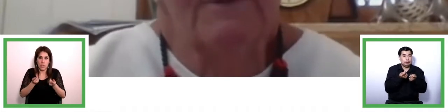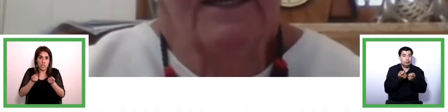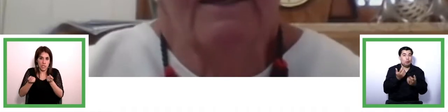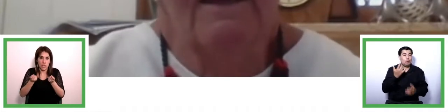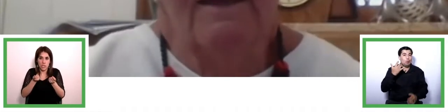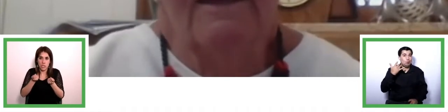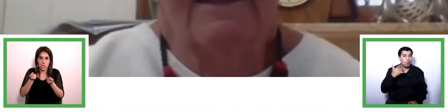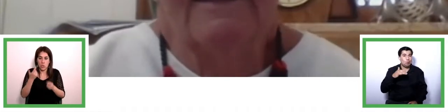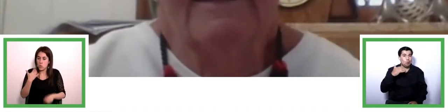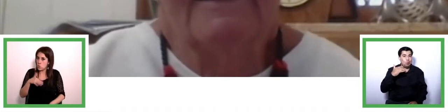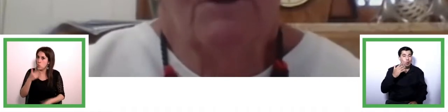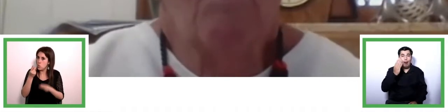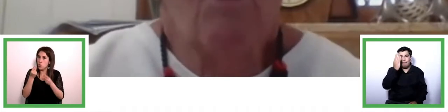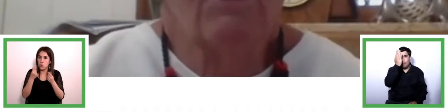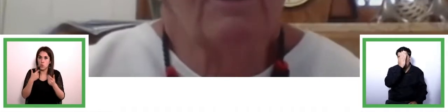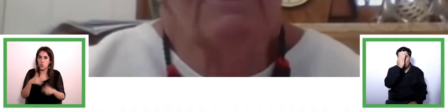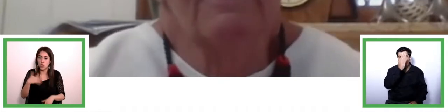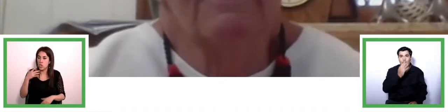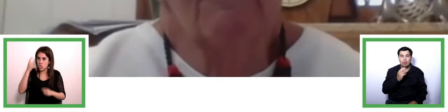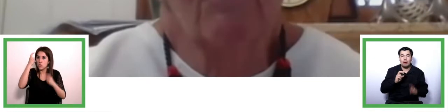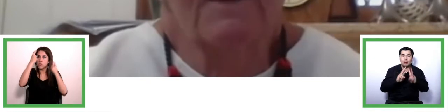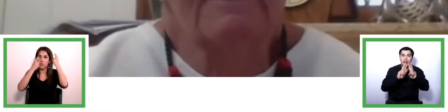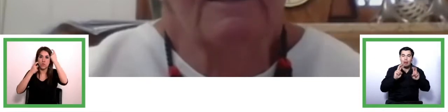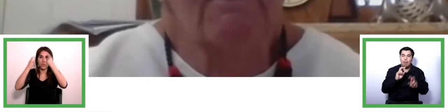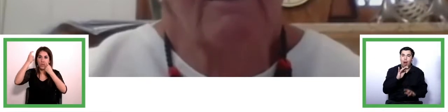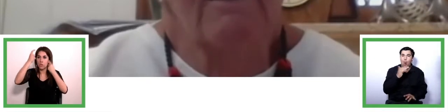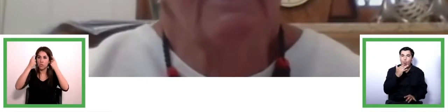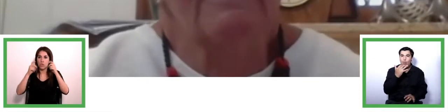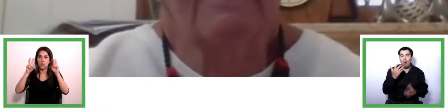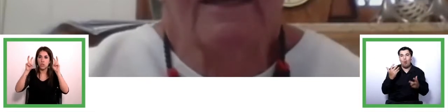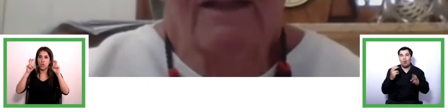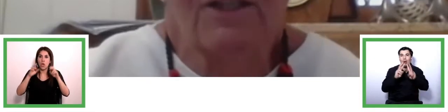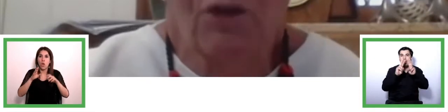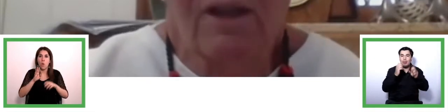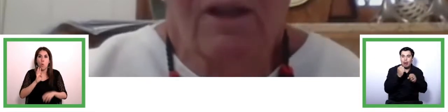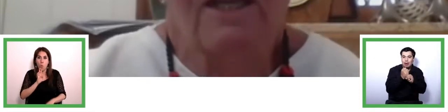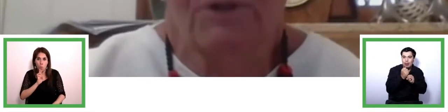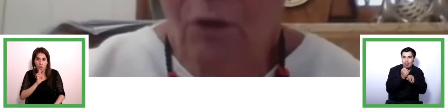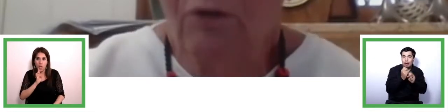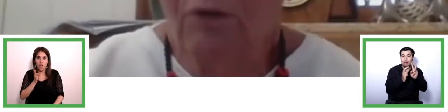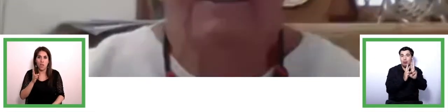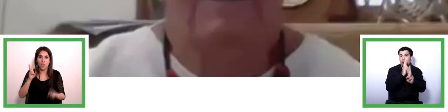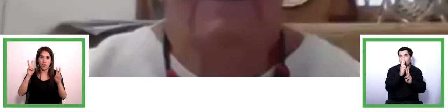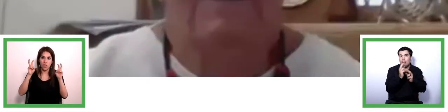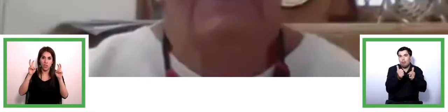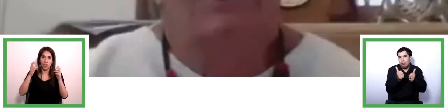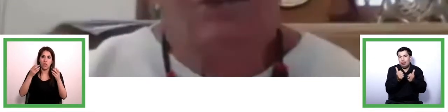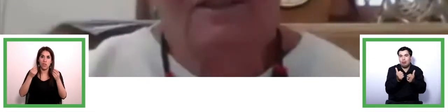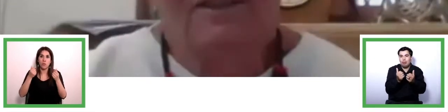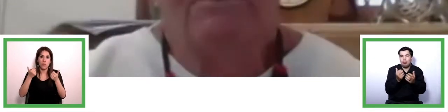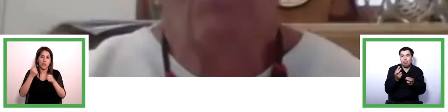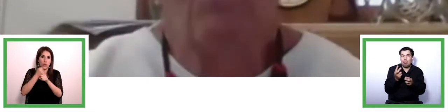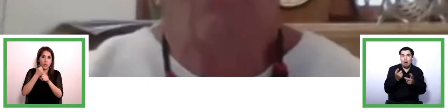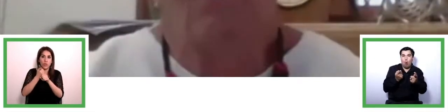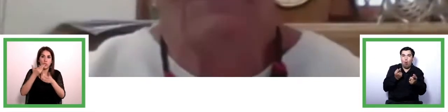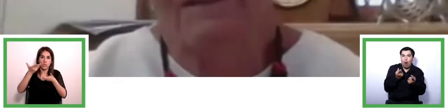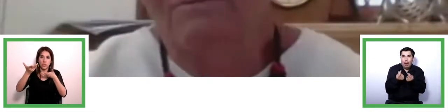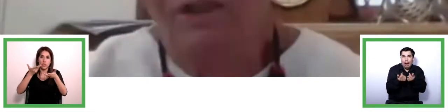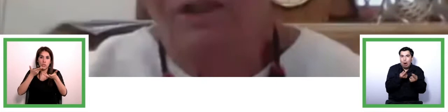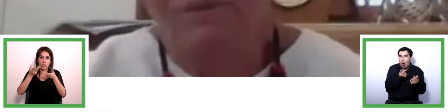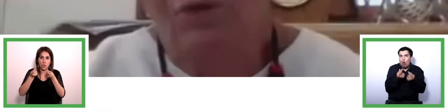a nivel de humor y de forma de trabajar y de relaciones sociales, pero económicamente, y no sé si